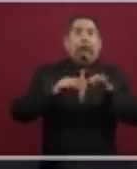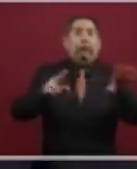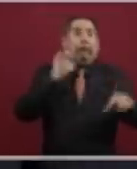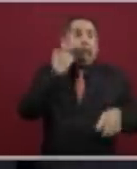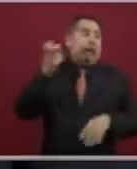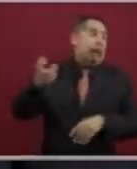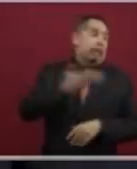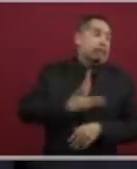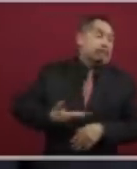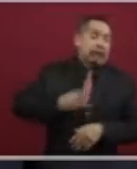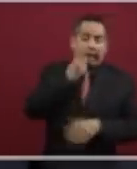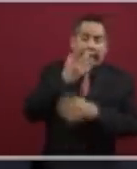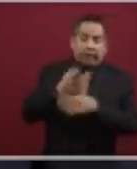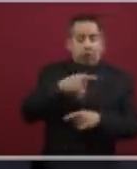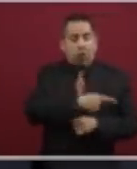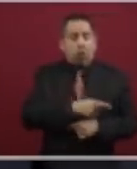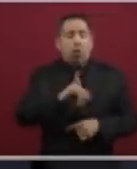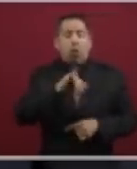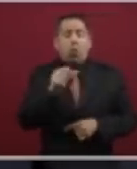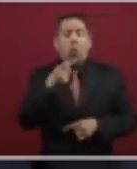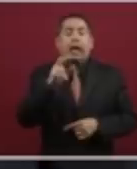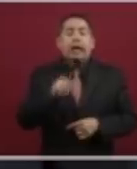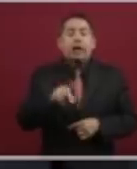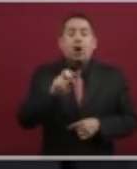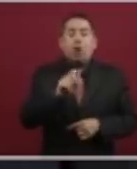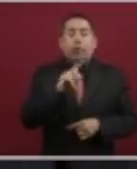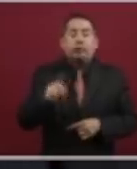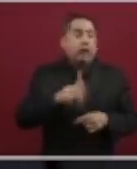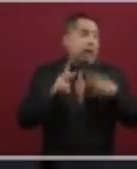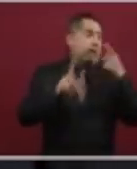decir Joaquín López Dóriga mañana,